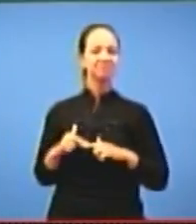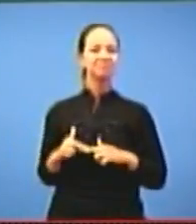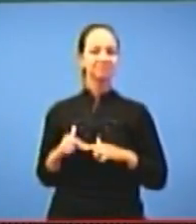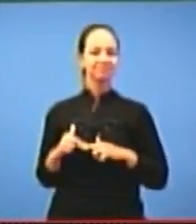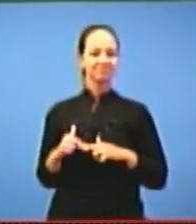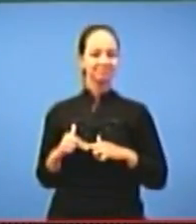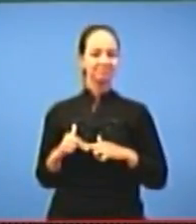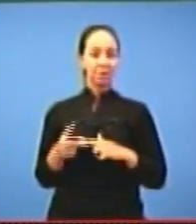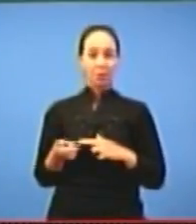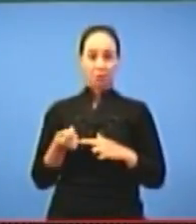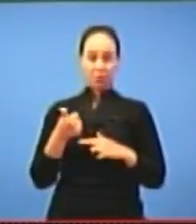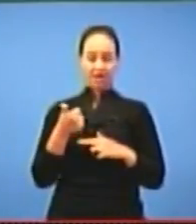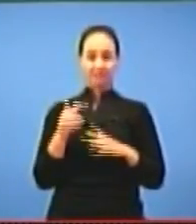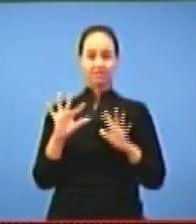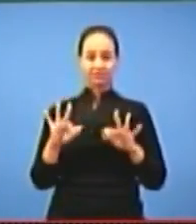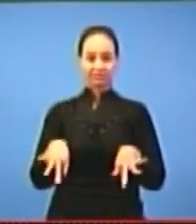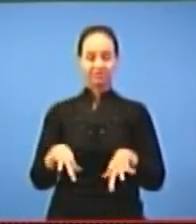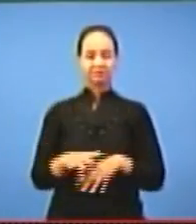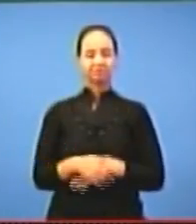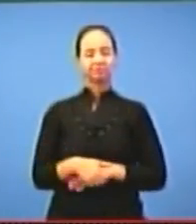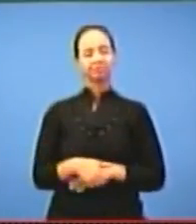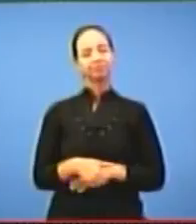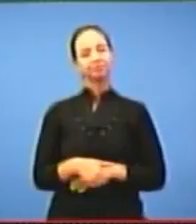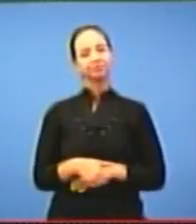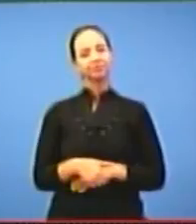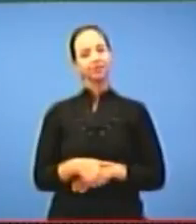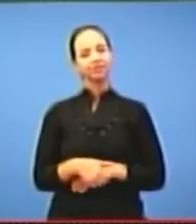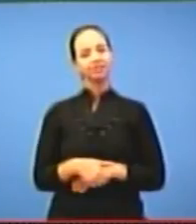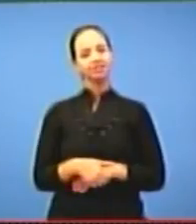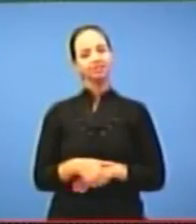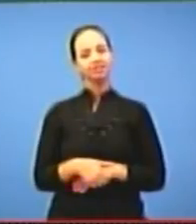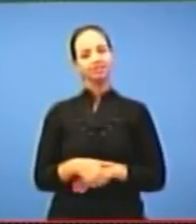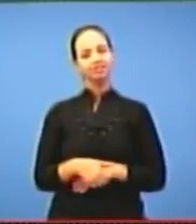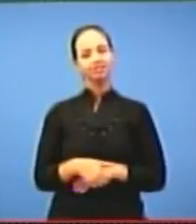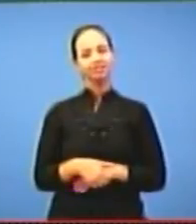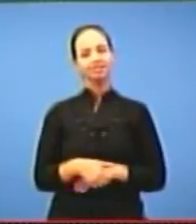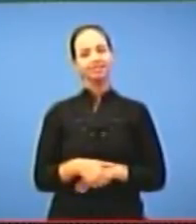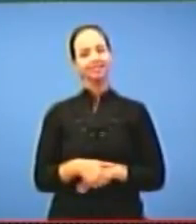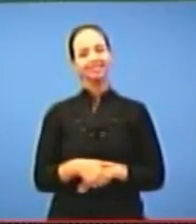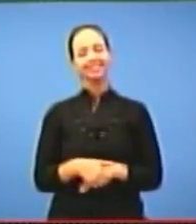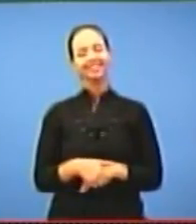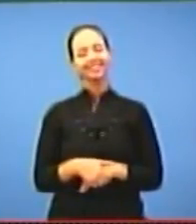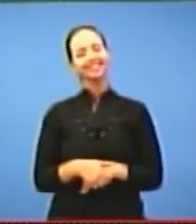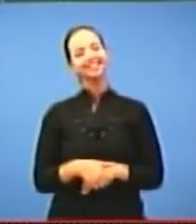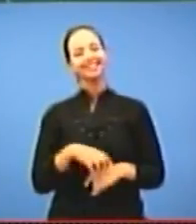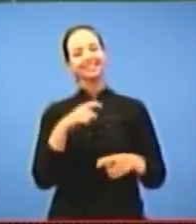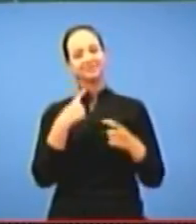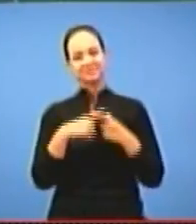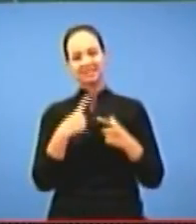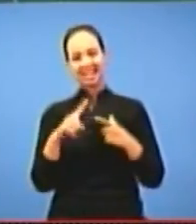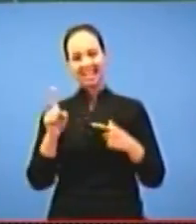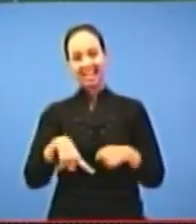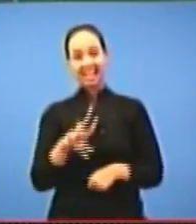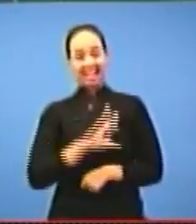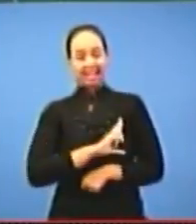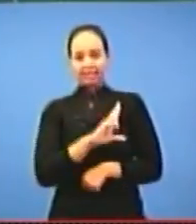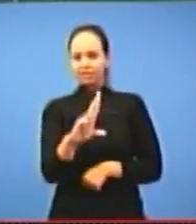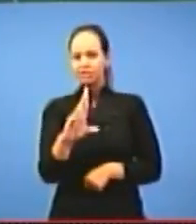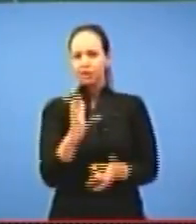esto. Yo quería terminar aquí diciendo lo siguiente para los hermanos. Hoy es la misma cosa. Una religión